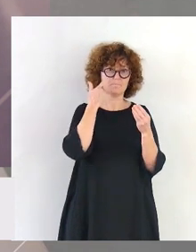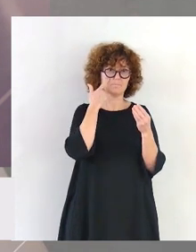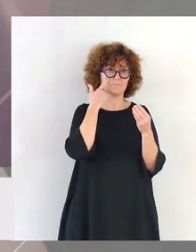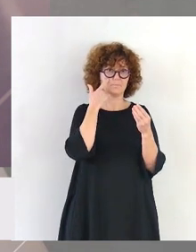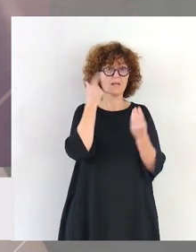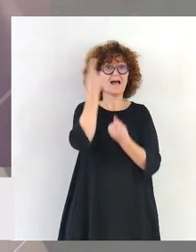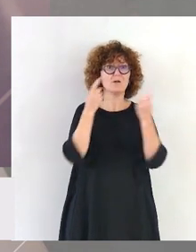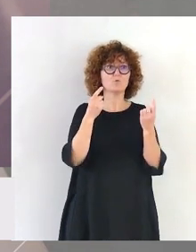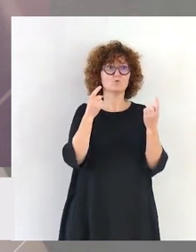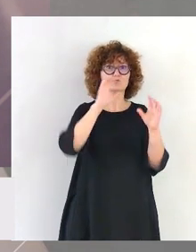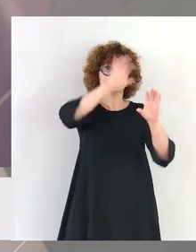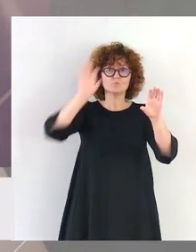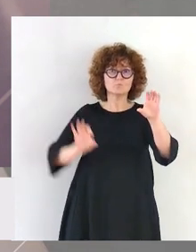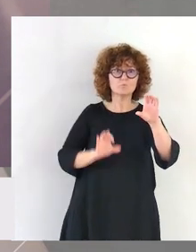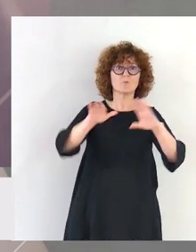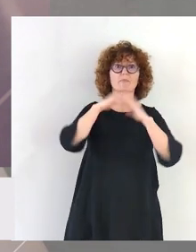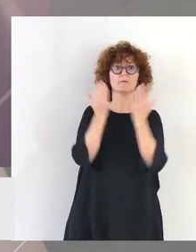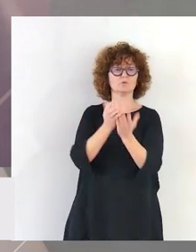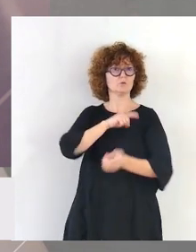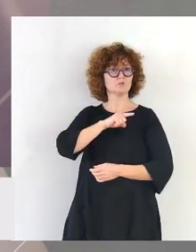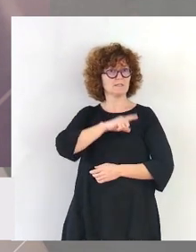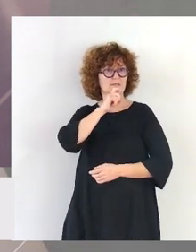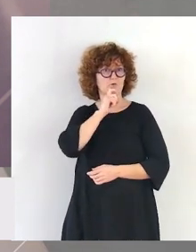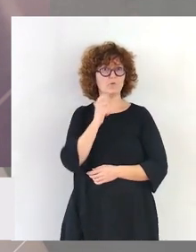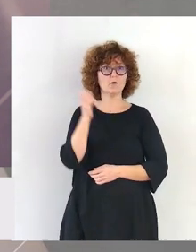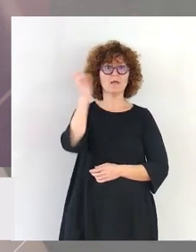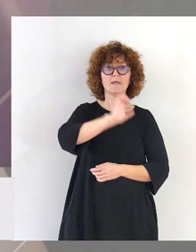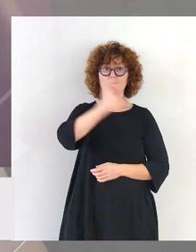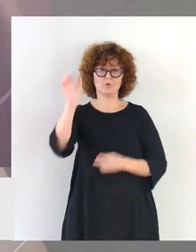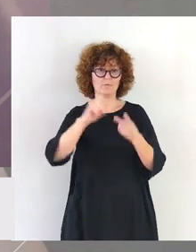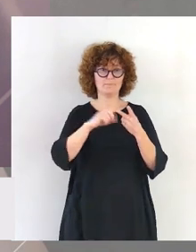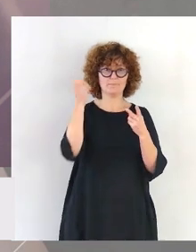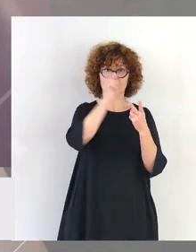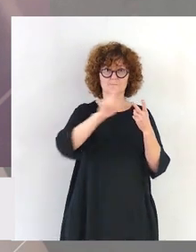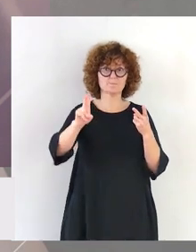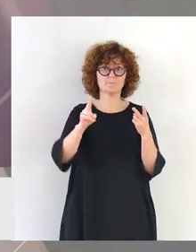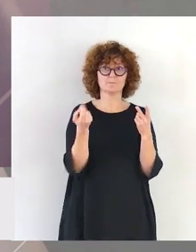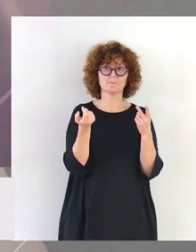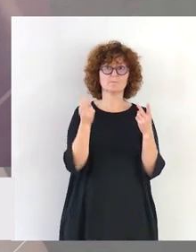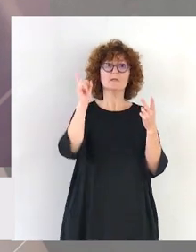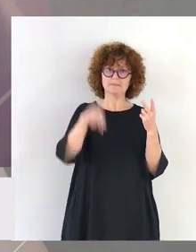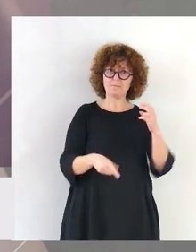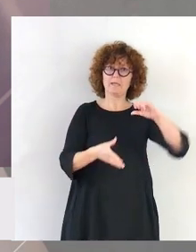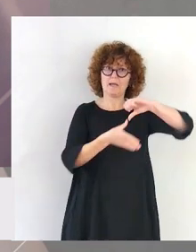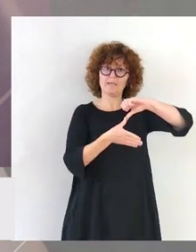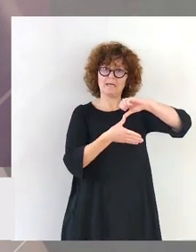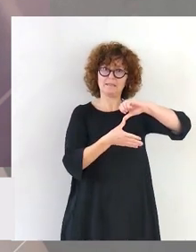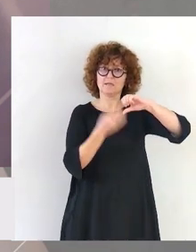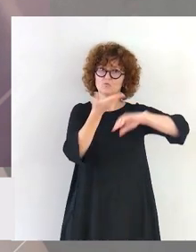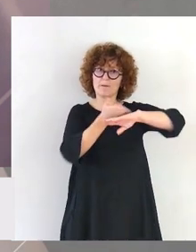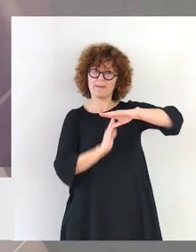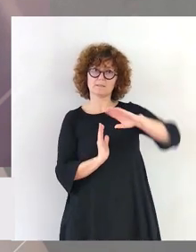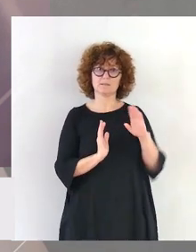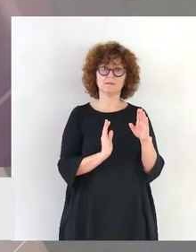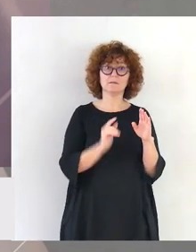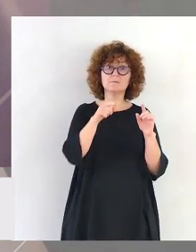diversas partes del mundo en Europa Estados Unidos una parte de América Latina lo que estamos